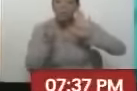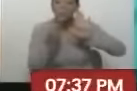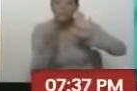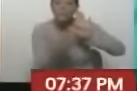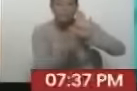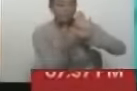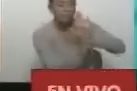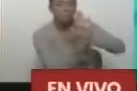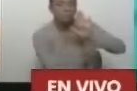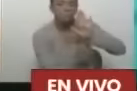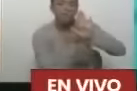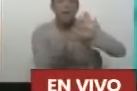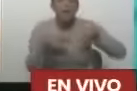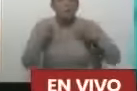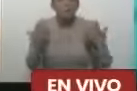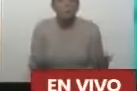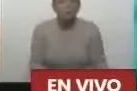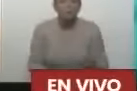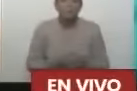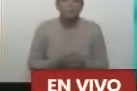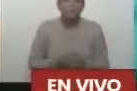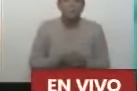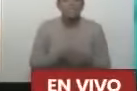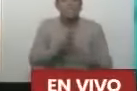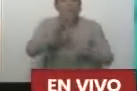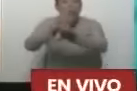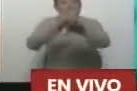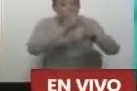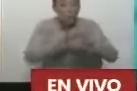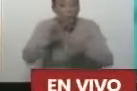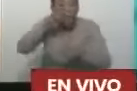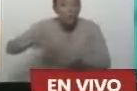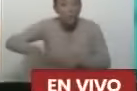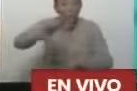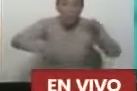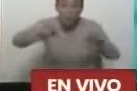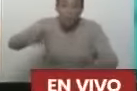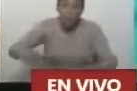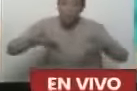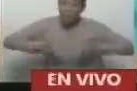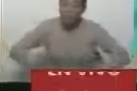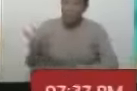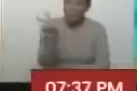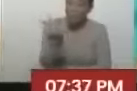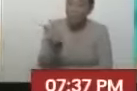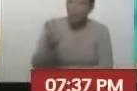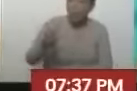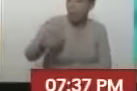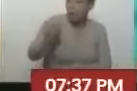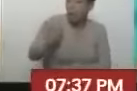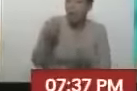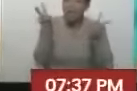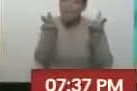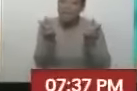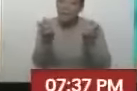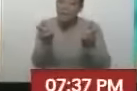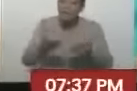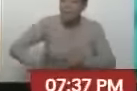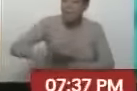Venezuela Establece que se consultará al pueblo de Venezuela cualquier materia de especial